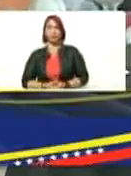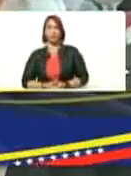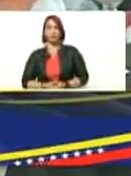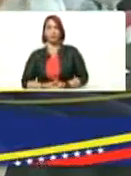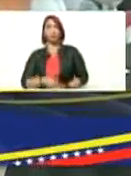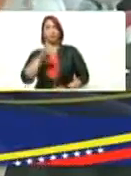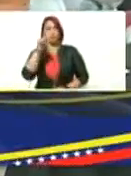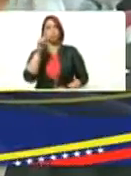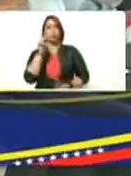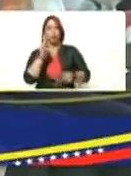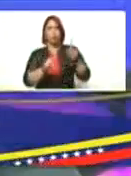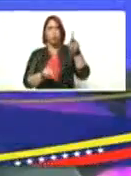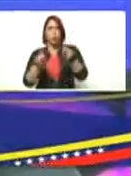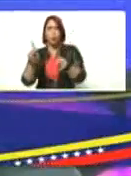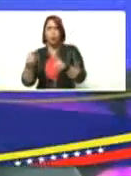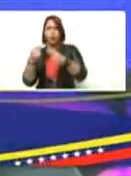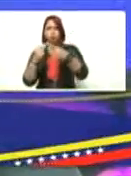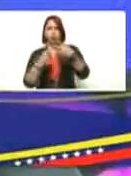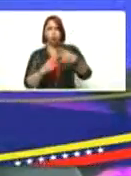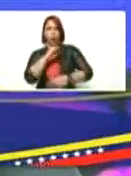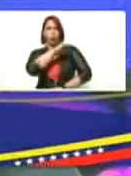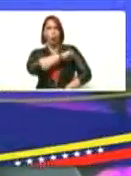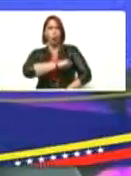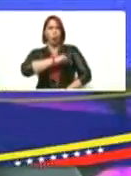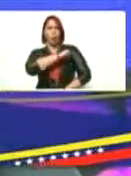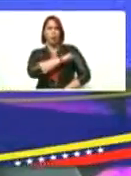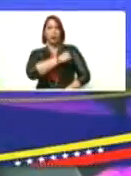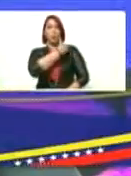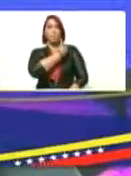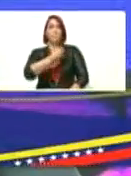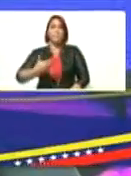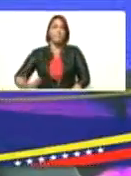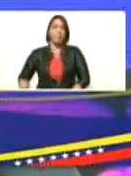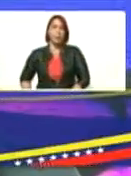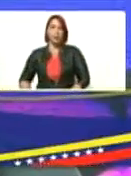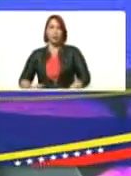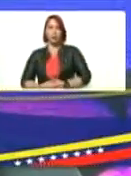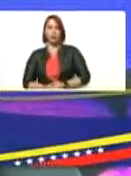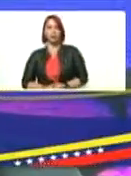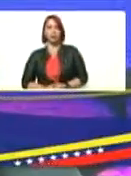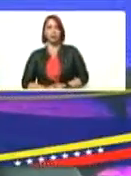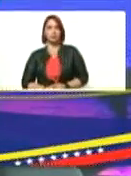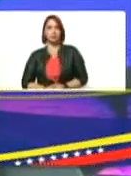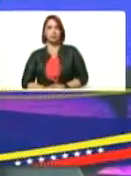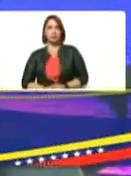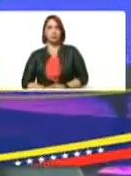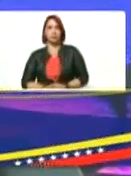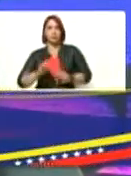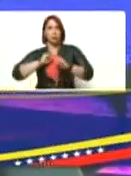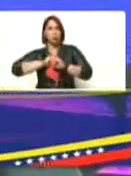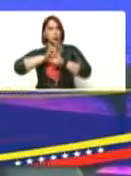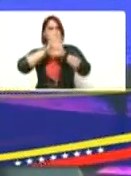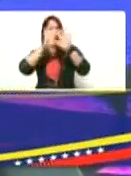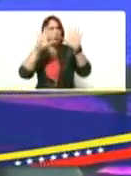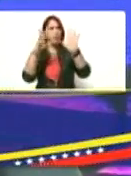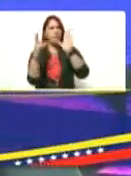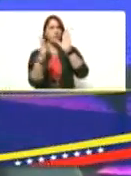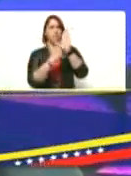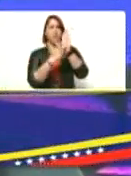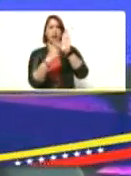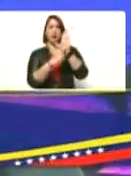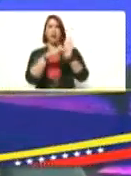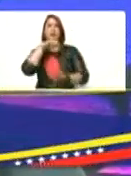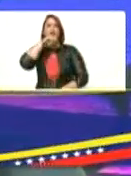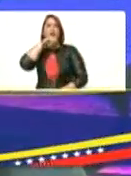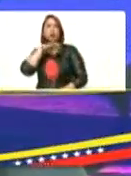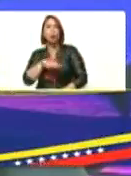Están aquí varios de los integrantes de la Comisión Presidencial para el Esclarecimiento de la Verdad